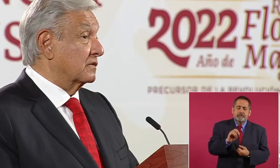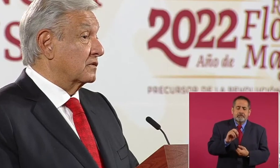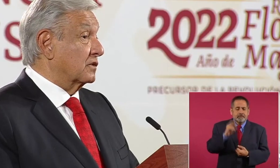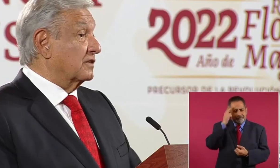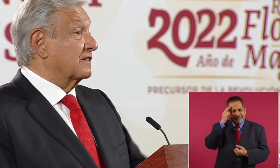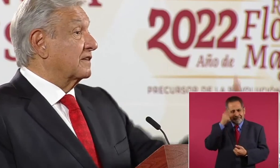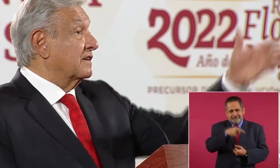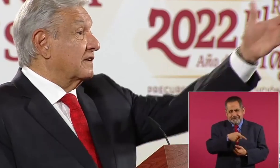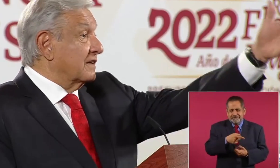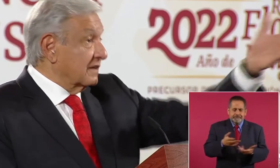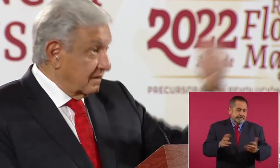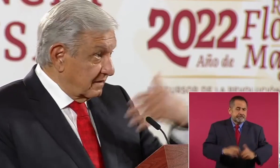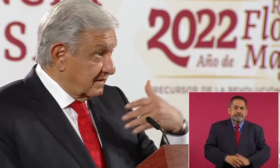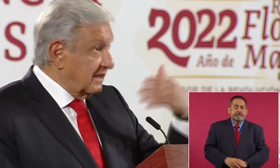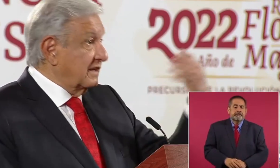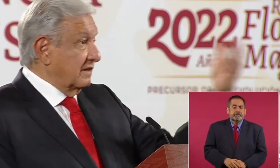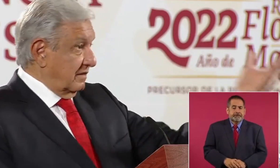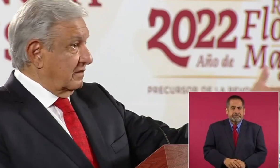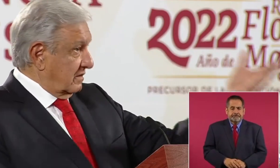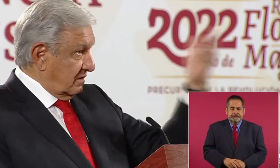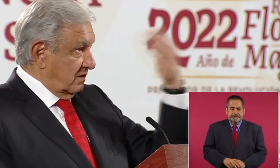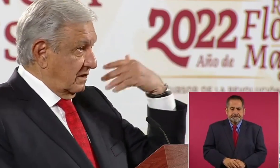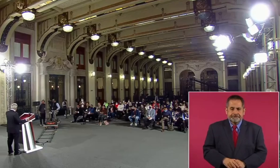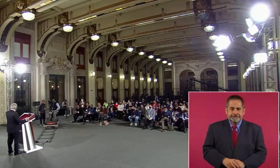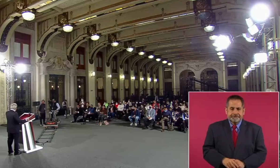toda la extensión de la palabra.